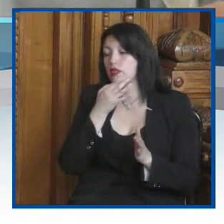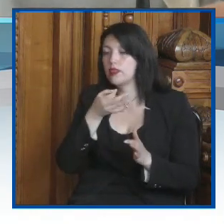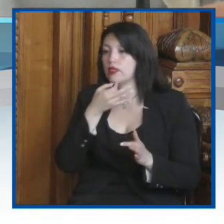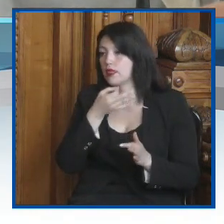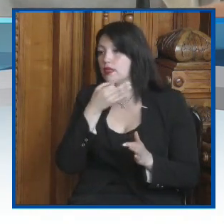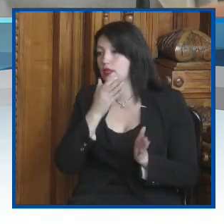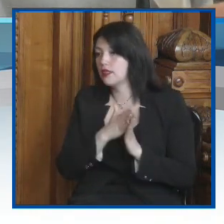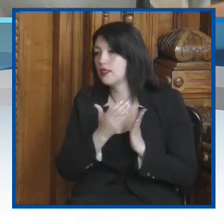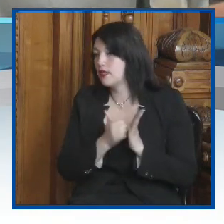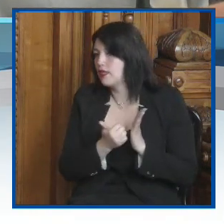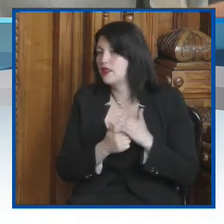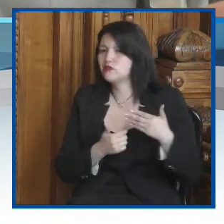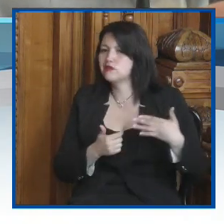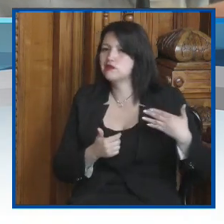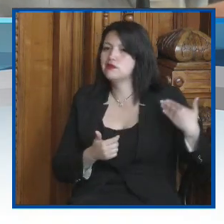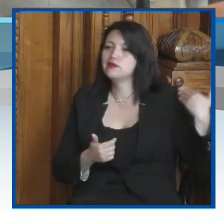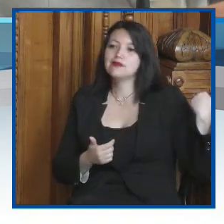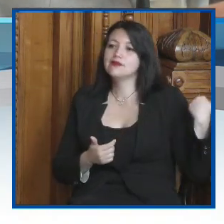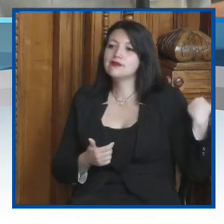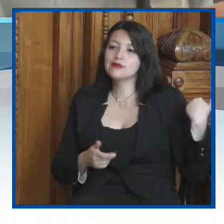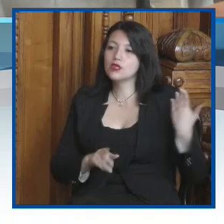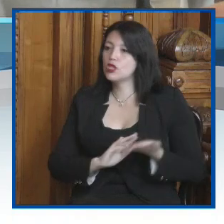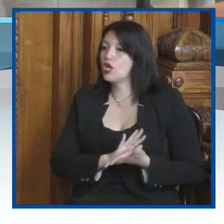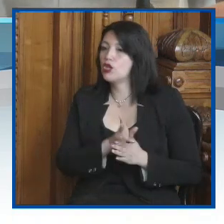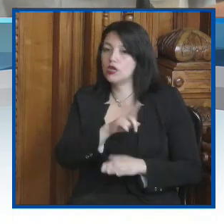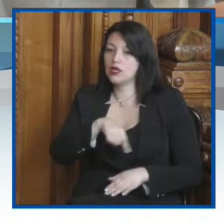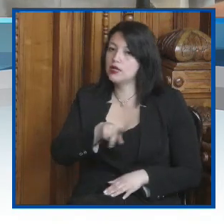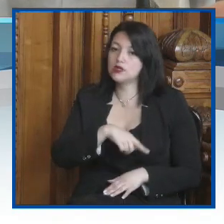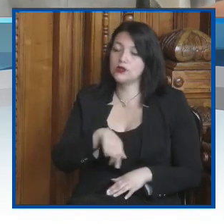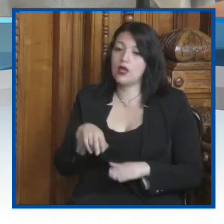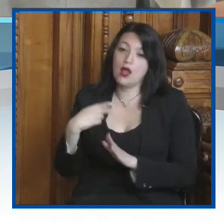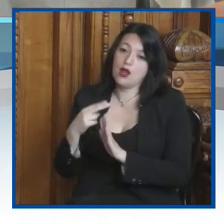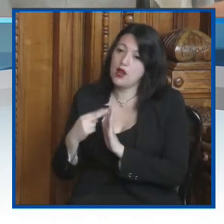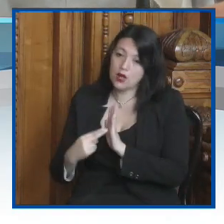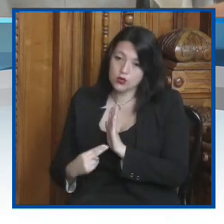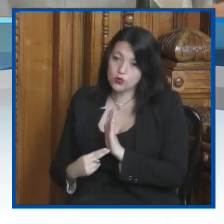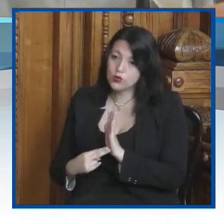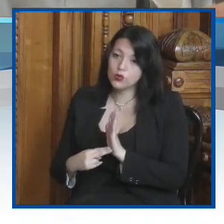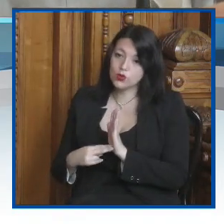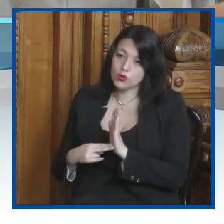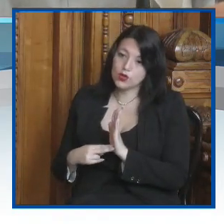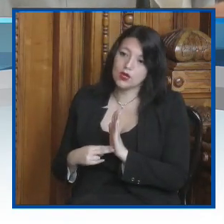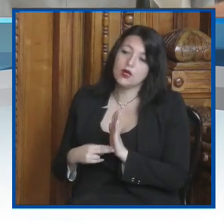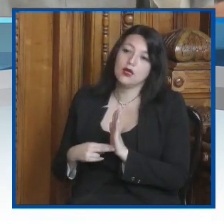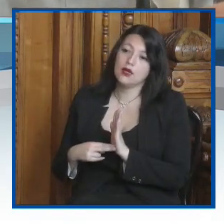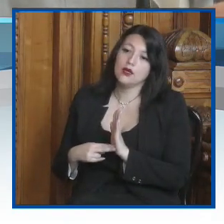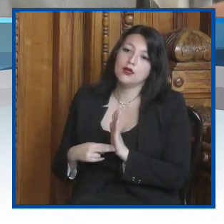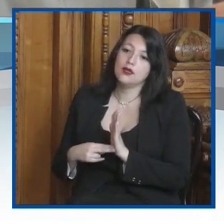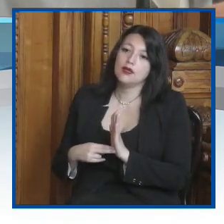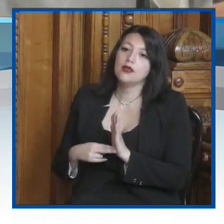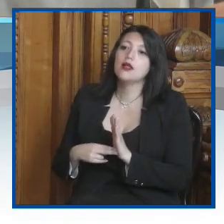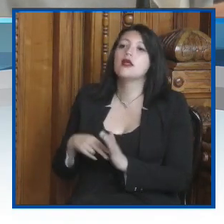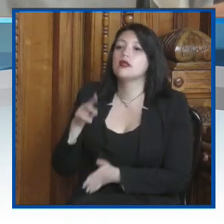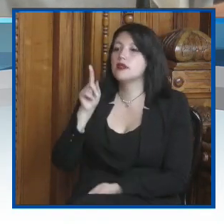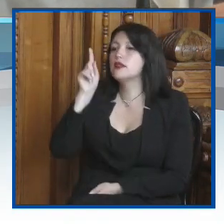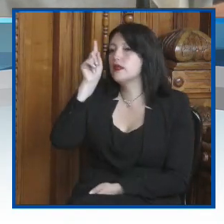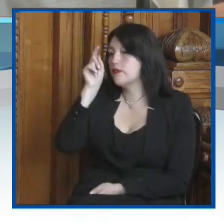el fallo. Digo, todo eso desde una lectura o desde la oralidad